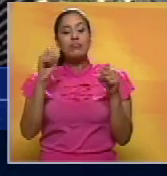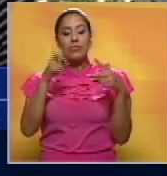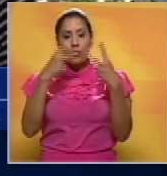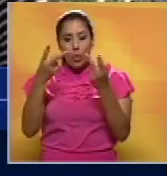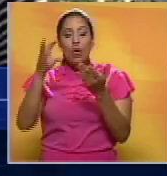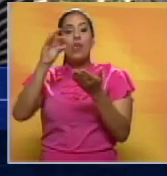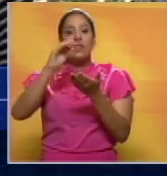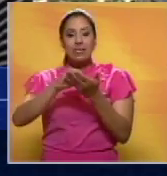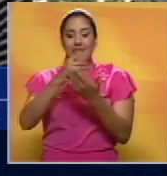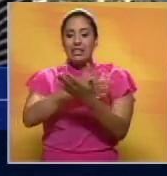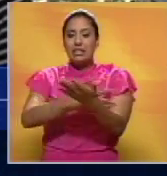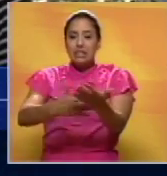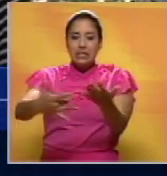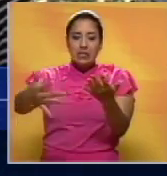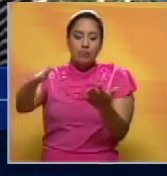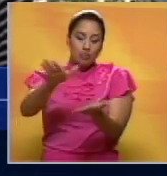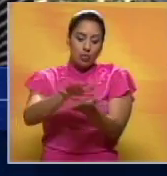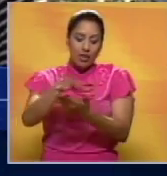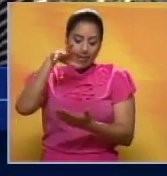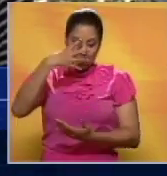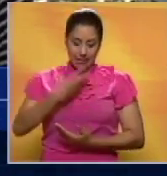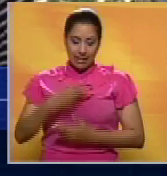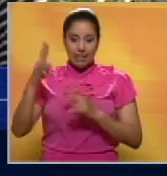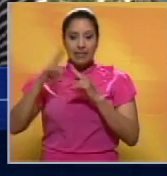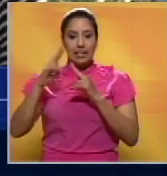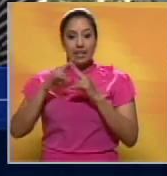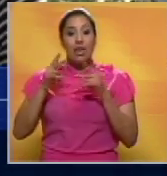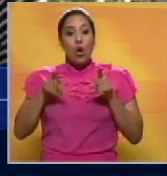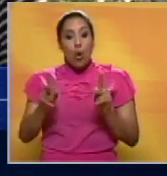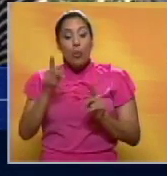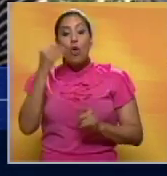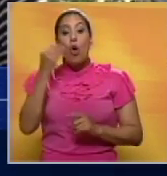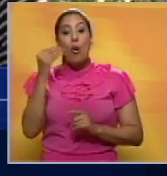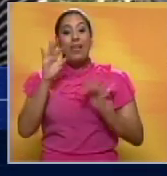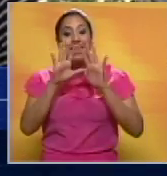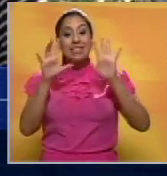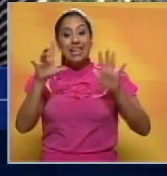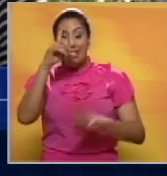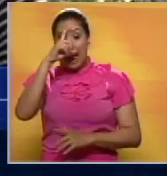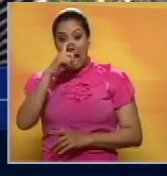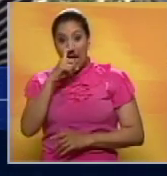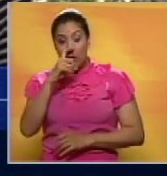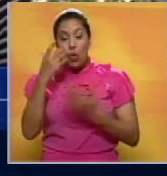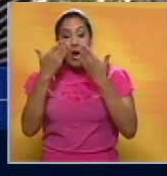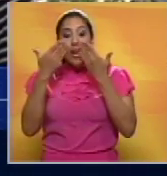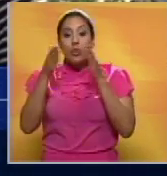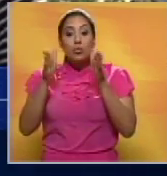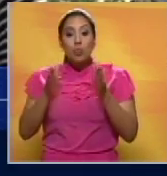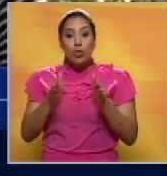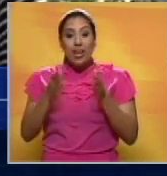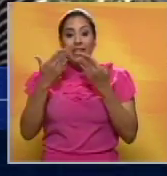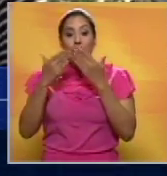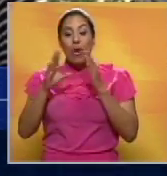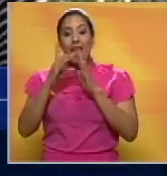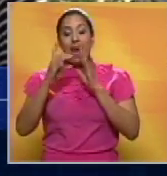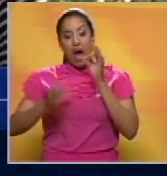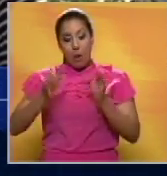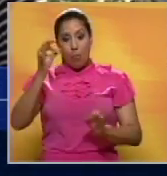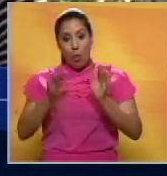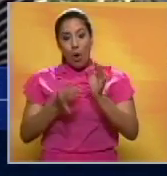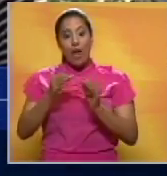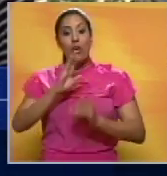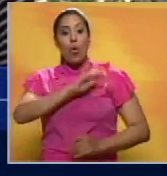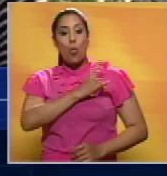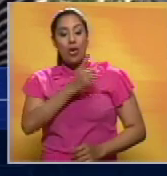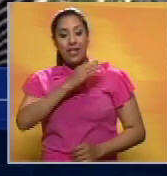nuevo hecho de sangre entristece al estado Táchira. En esta oportunidad, un joven de 17 años, estudiante de la Escuela de Derecho de la